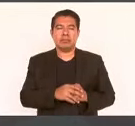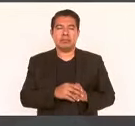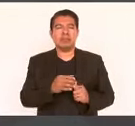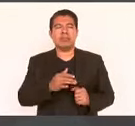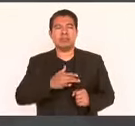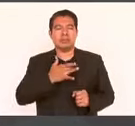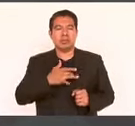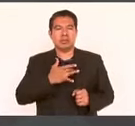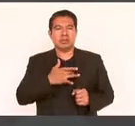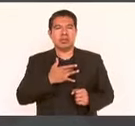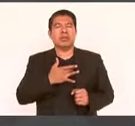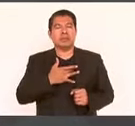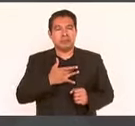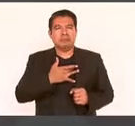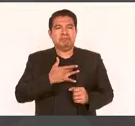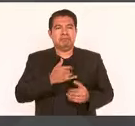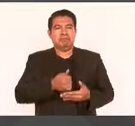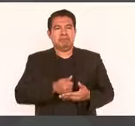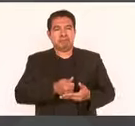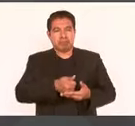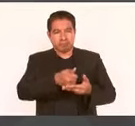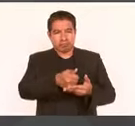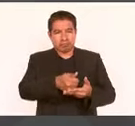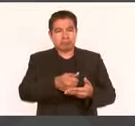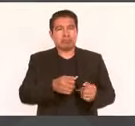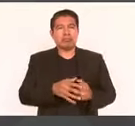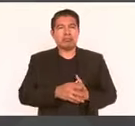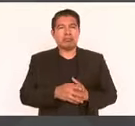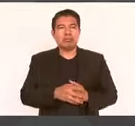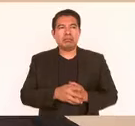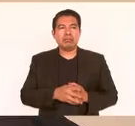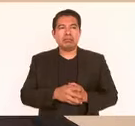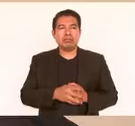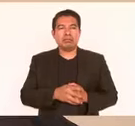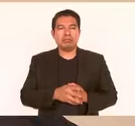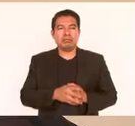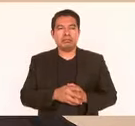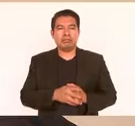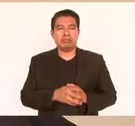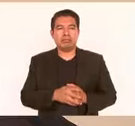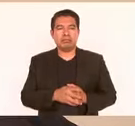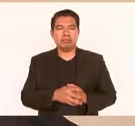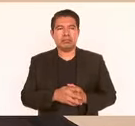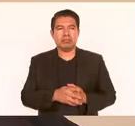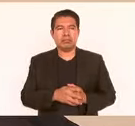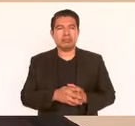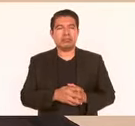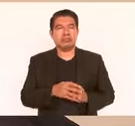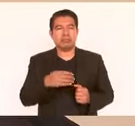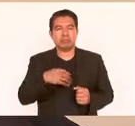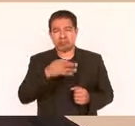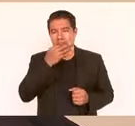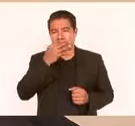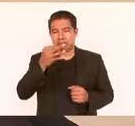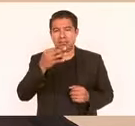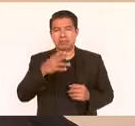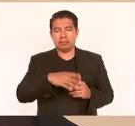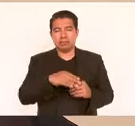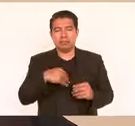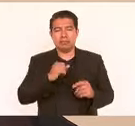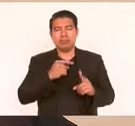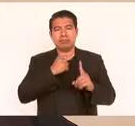sensibilidad social. Es un Papa que se ha pronunciado en favor